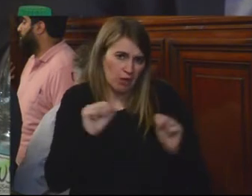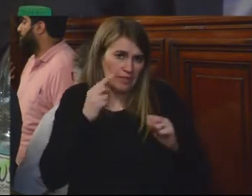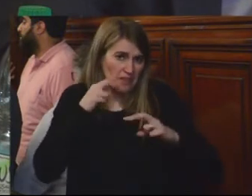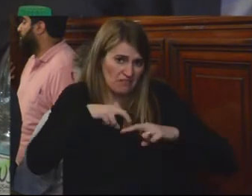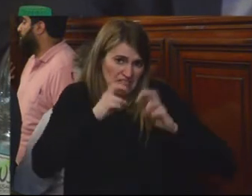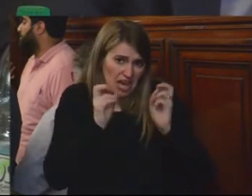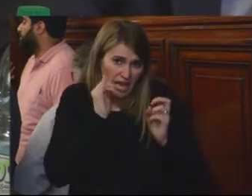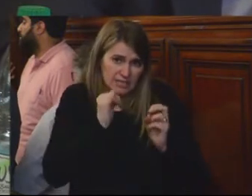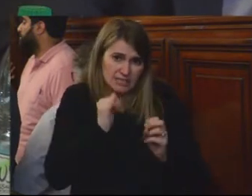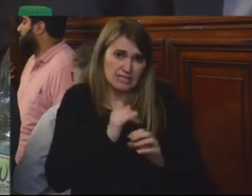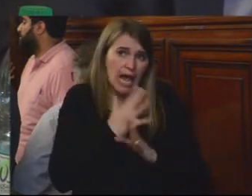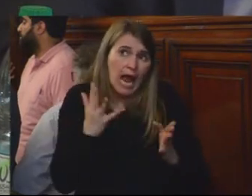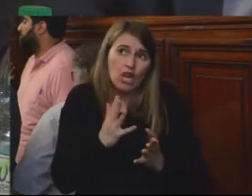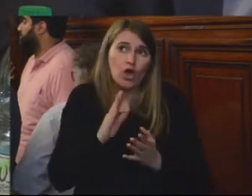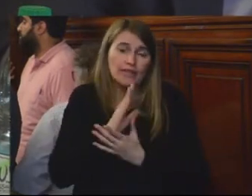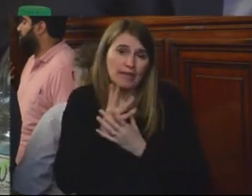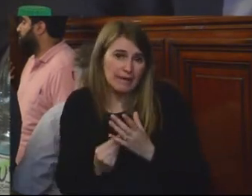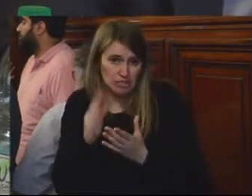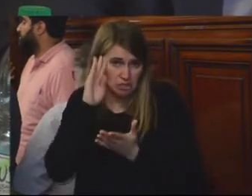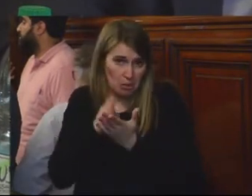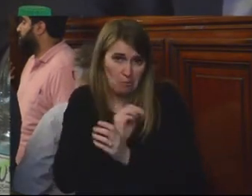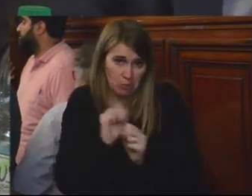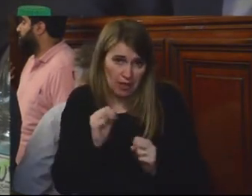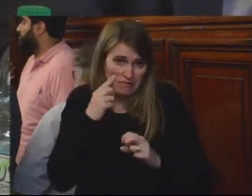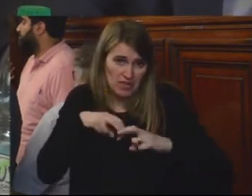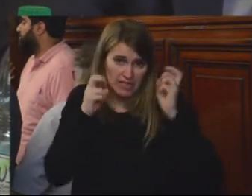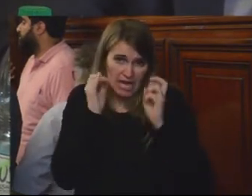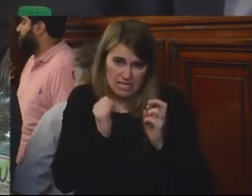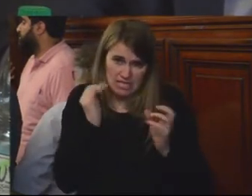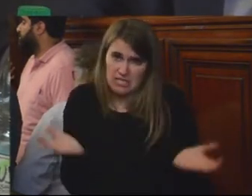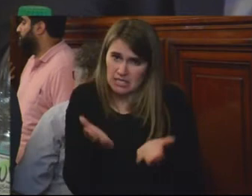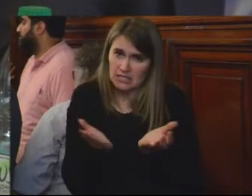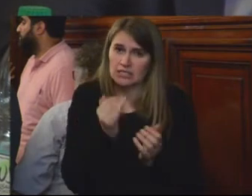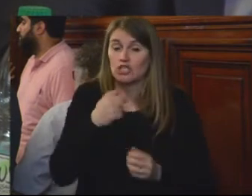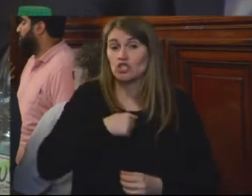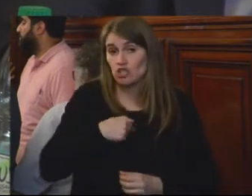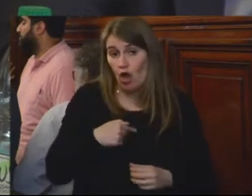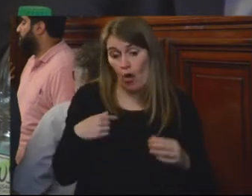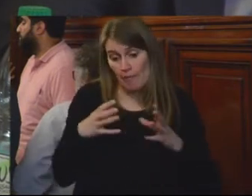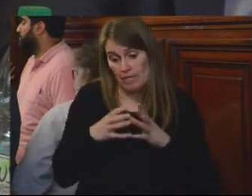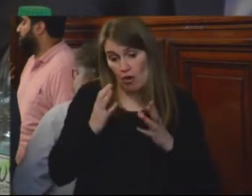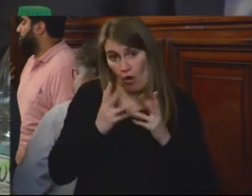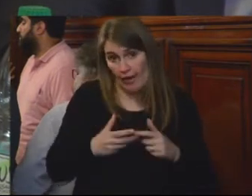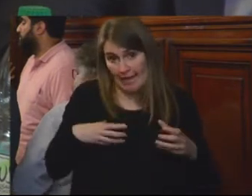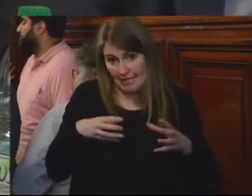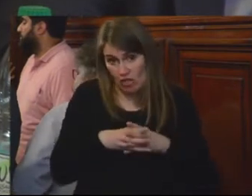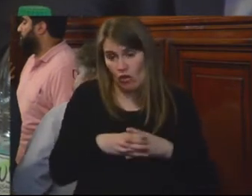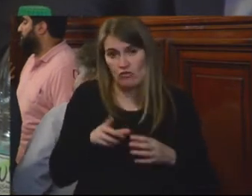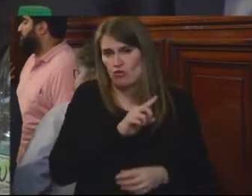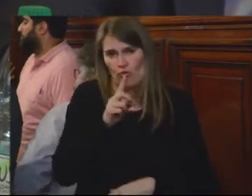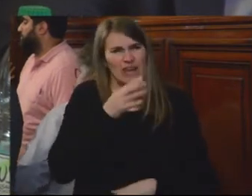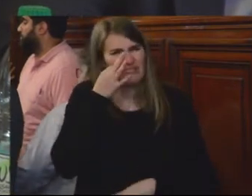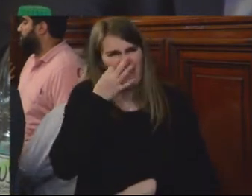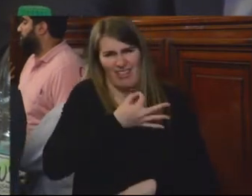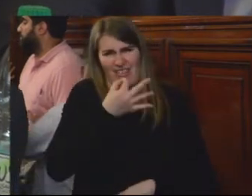participación en delitos de lesa humanidad en lo que respecta a la organización que represento no es cierto que el cen